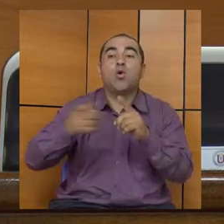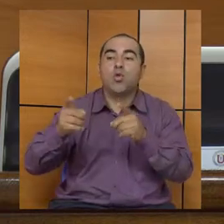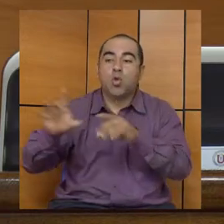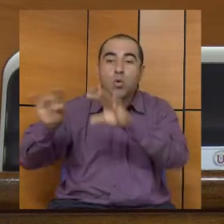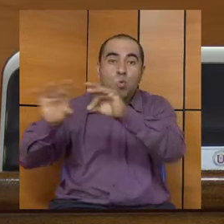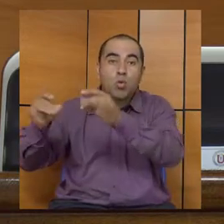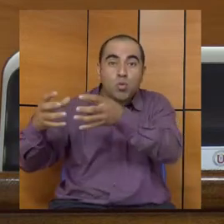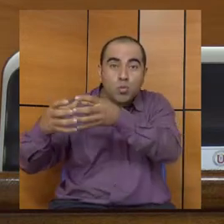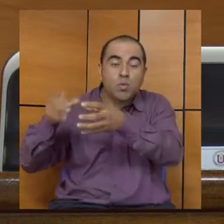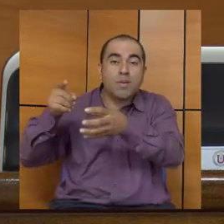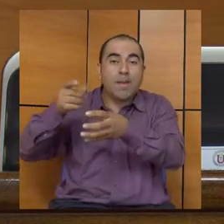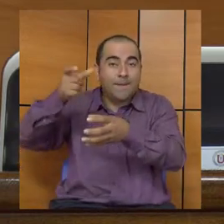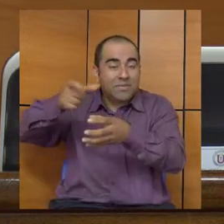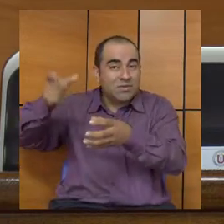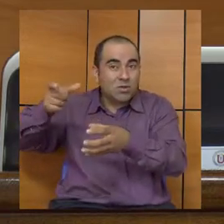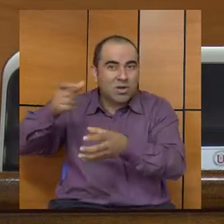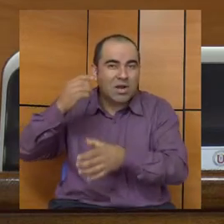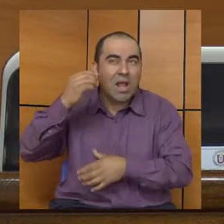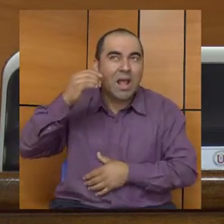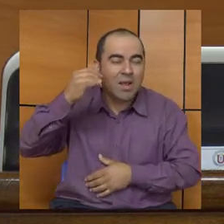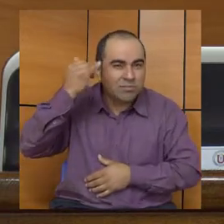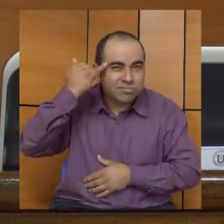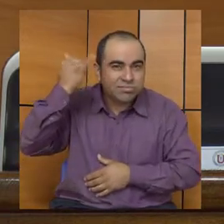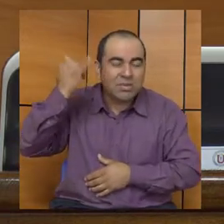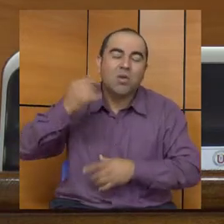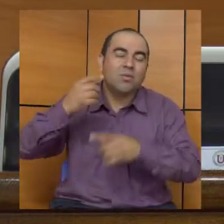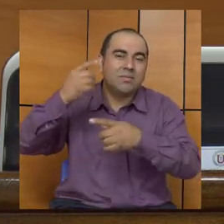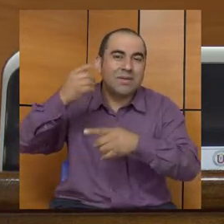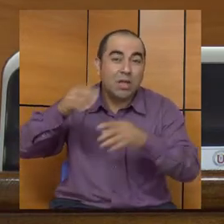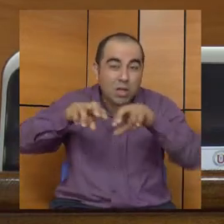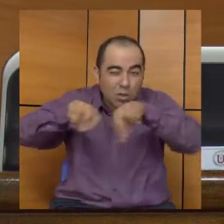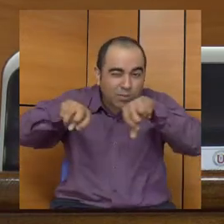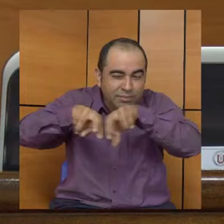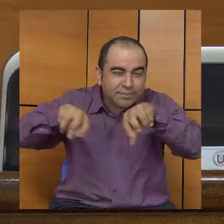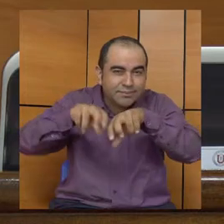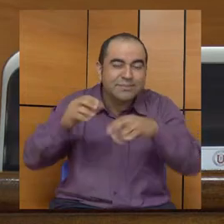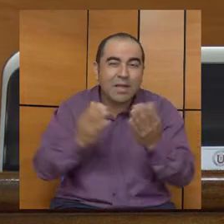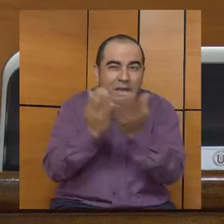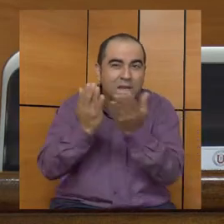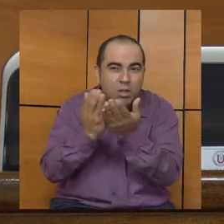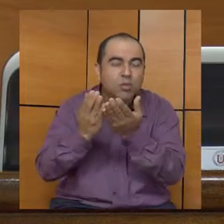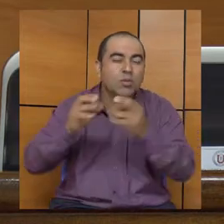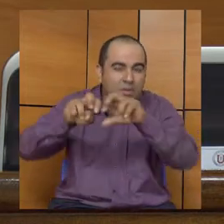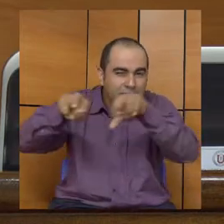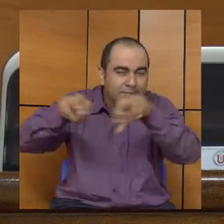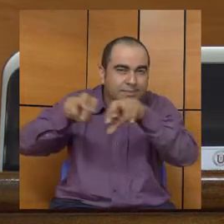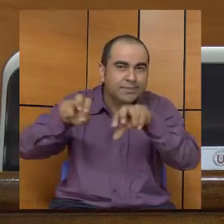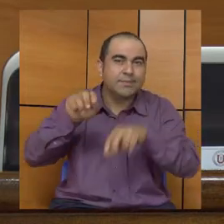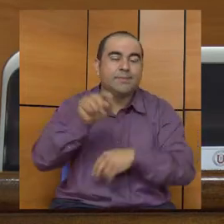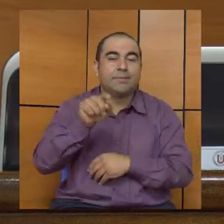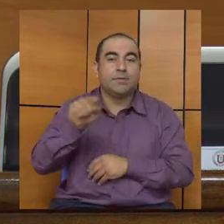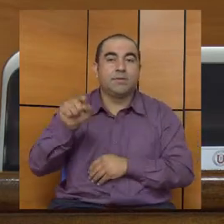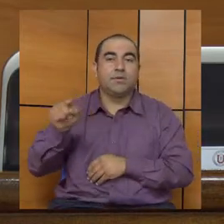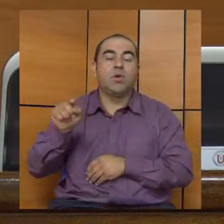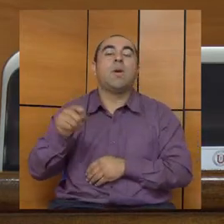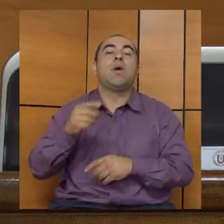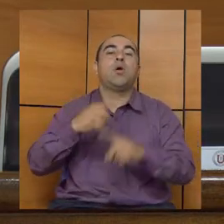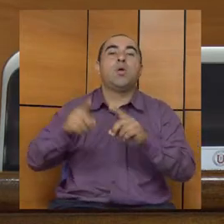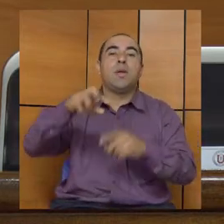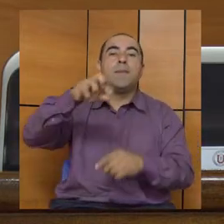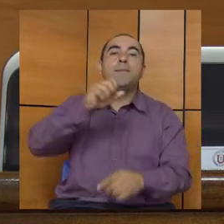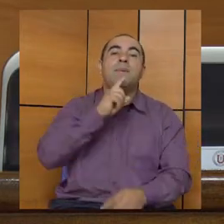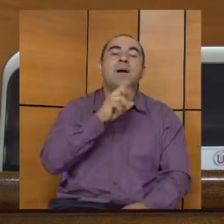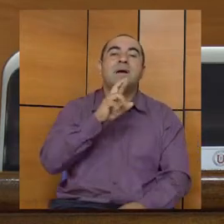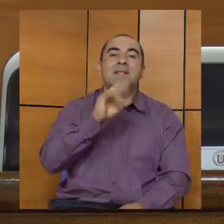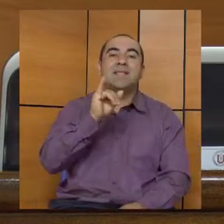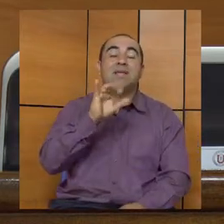por investigadores de Ciencias de la Información, Salud Pública y Tecnologías de la Información, encabezadas por el doctor Patricio Ramírez